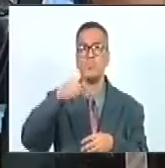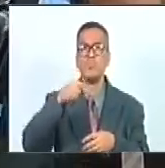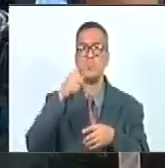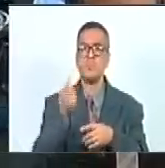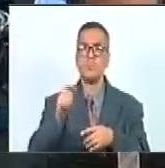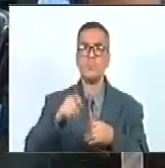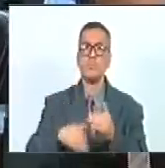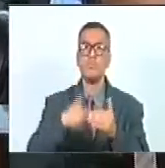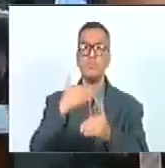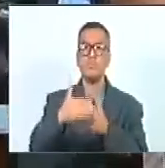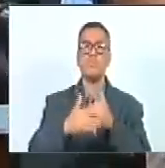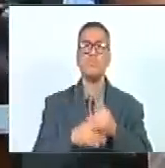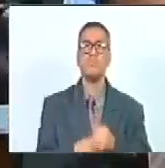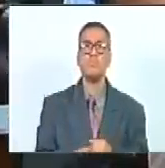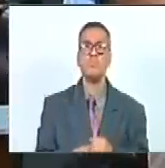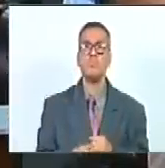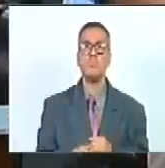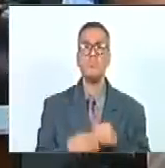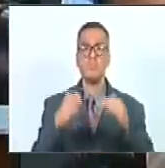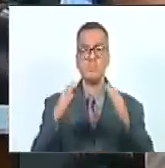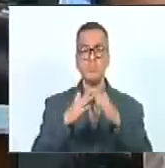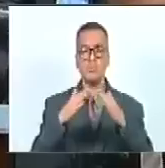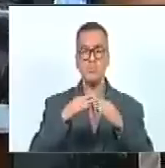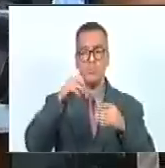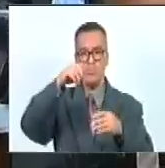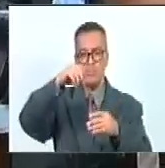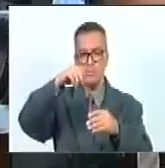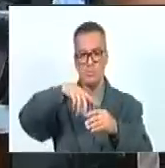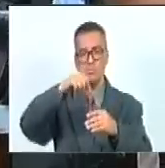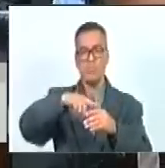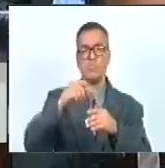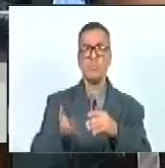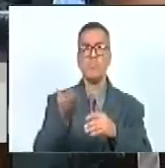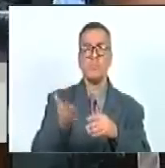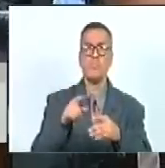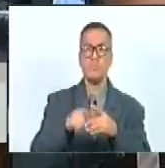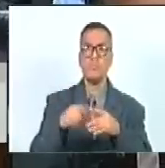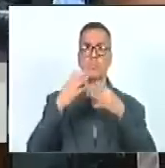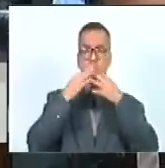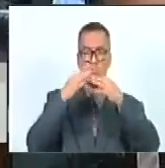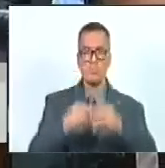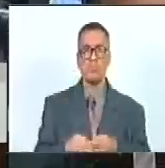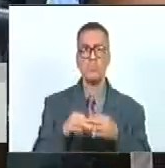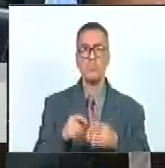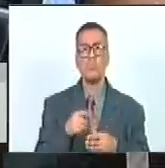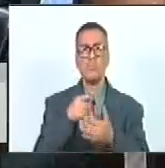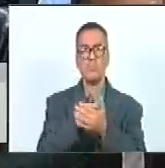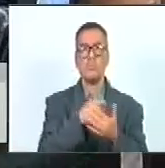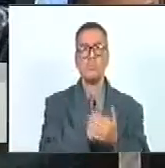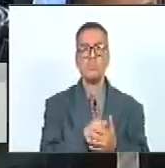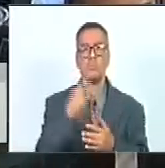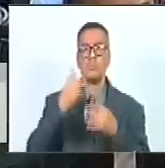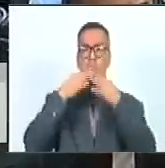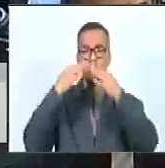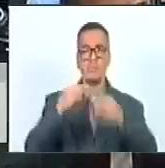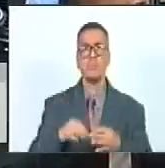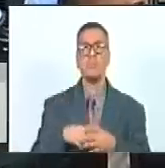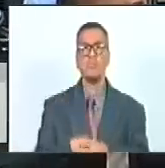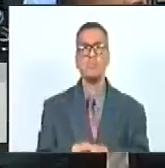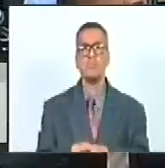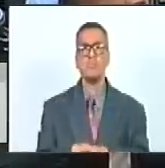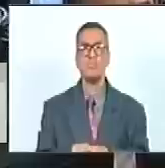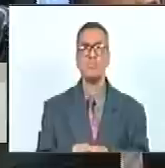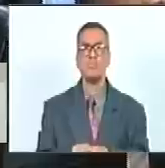allá de las cajas de ahorro, son importantes para asegurar el financiamiento. Es cierto de